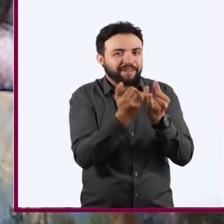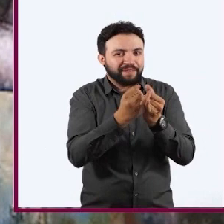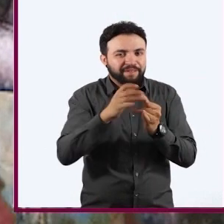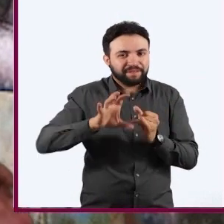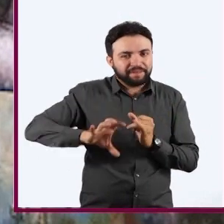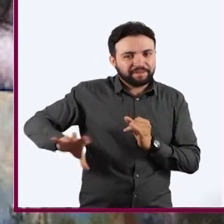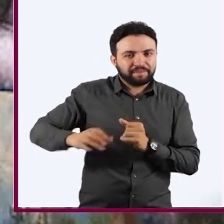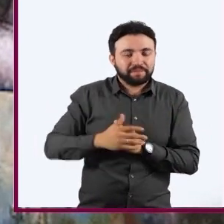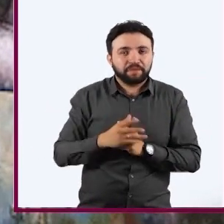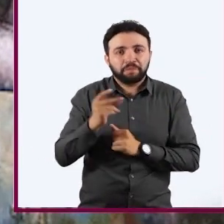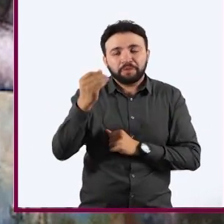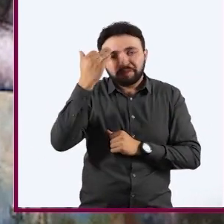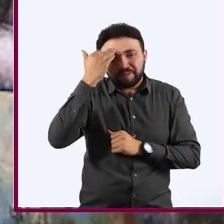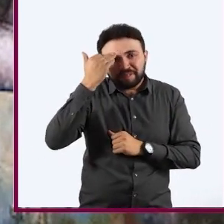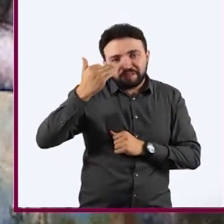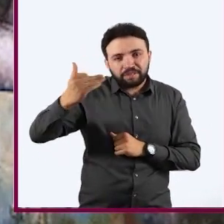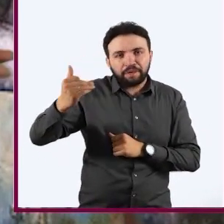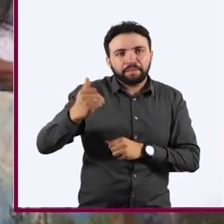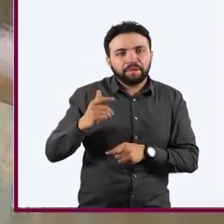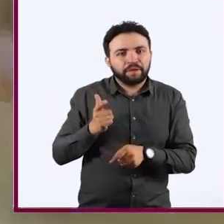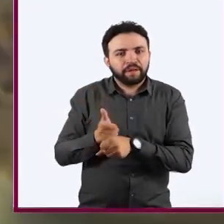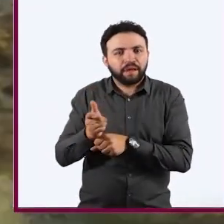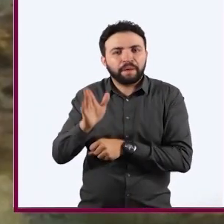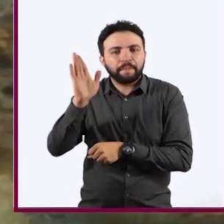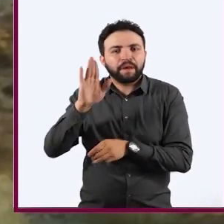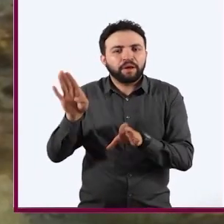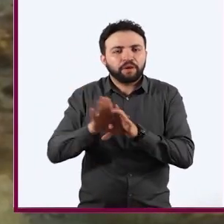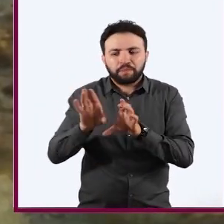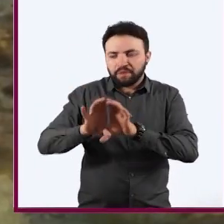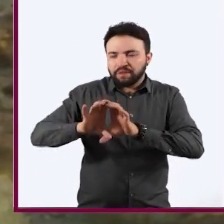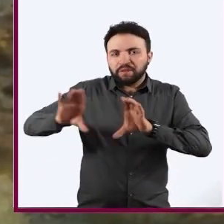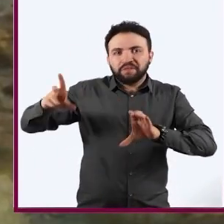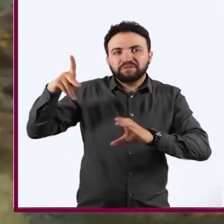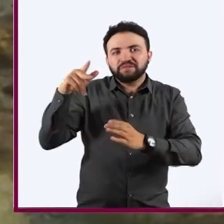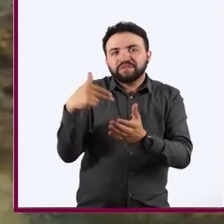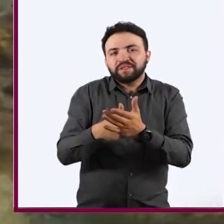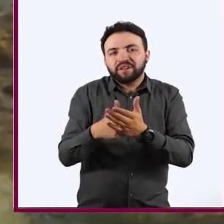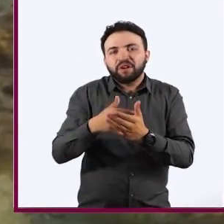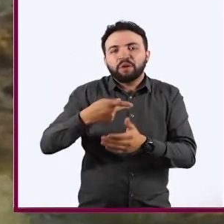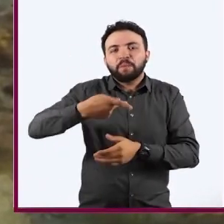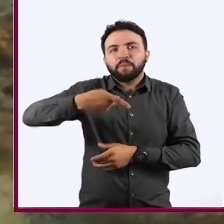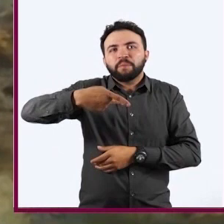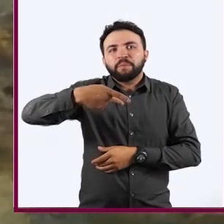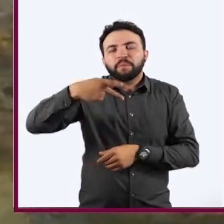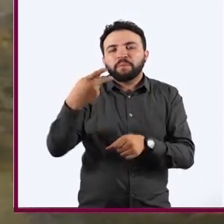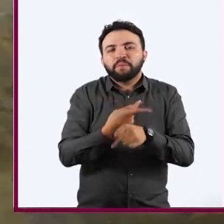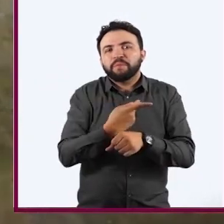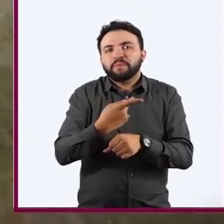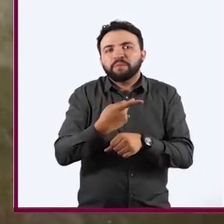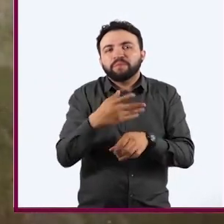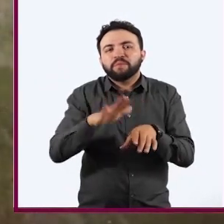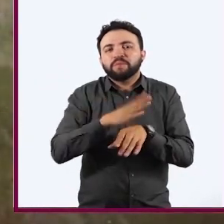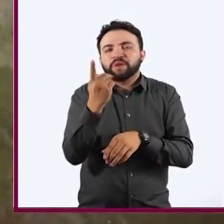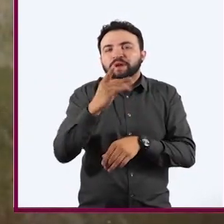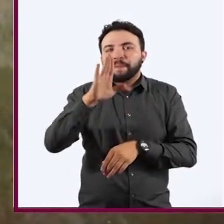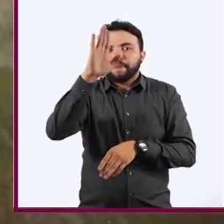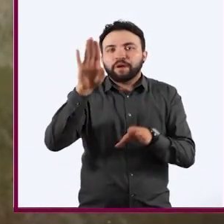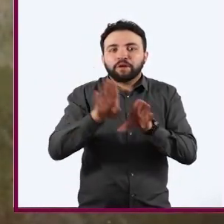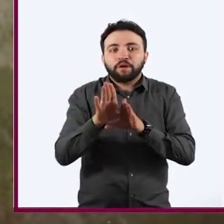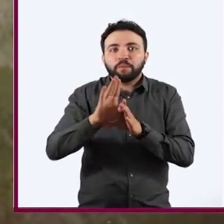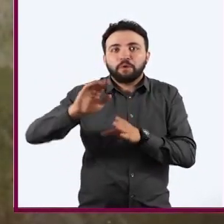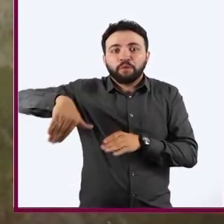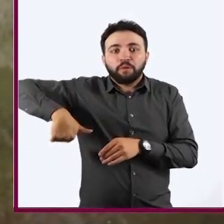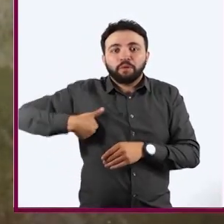feroces, como este león de aquí abajo. Por mucho tiempo fue considerado una especie de mural clandestino, ya que parece un gran